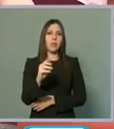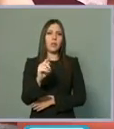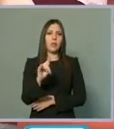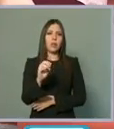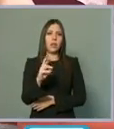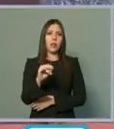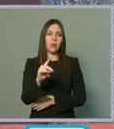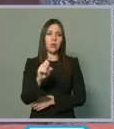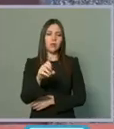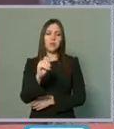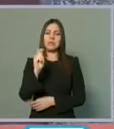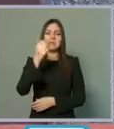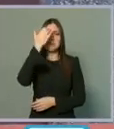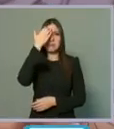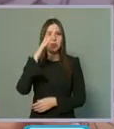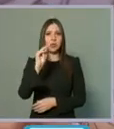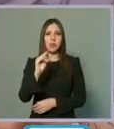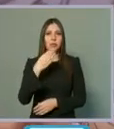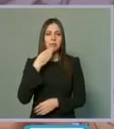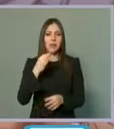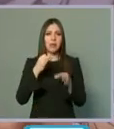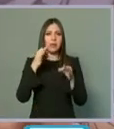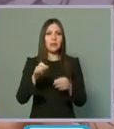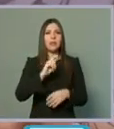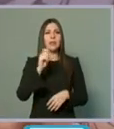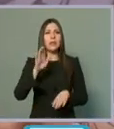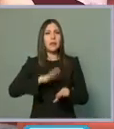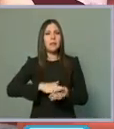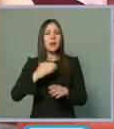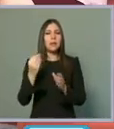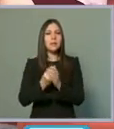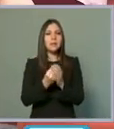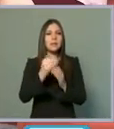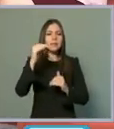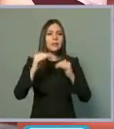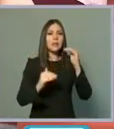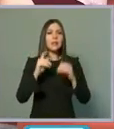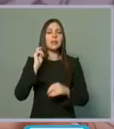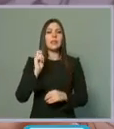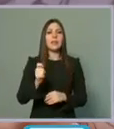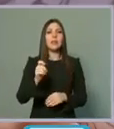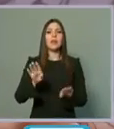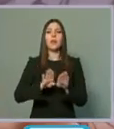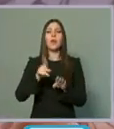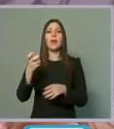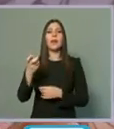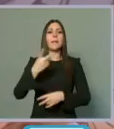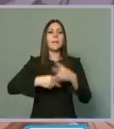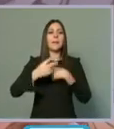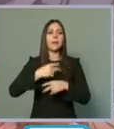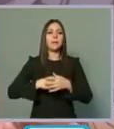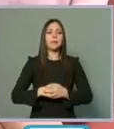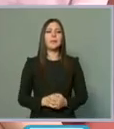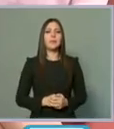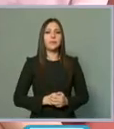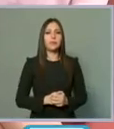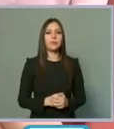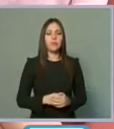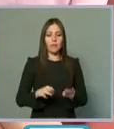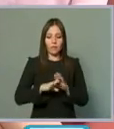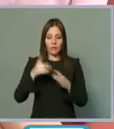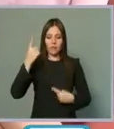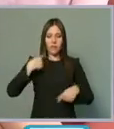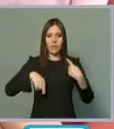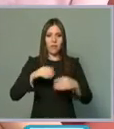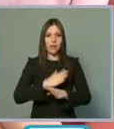en general. La causa más frecuente es un hipotiroidismo autoinmune, es decir, que se producen anticuerpos